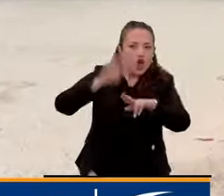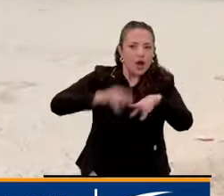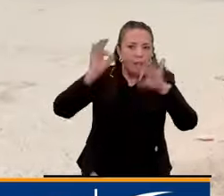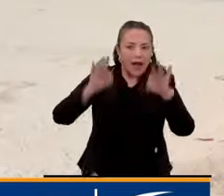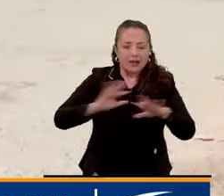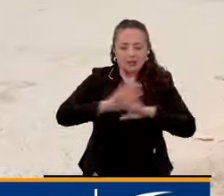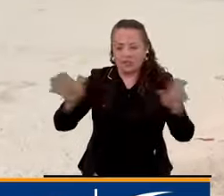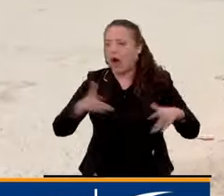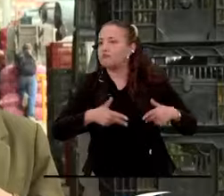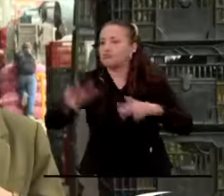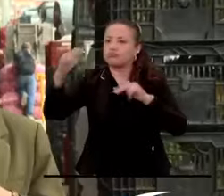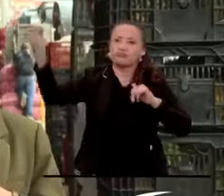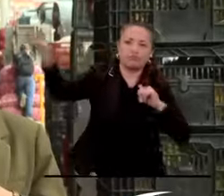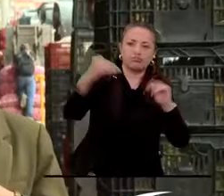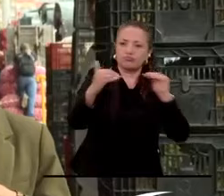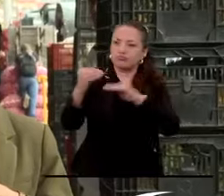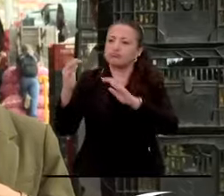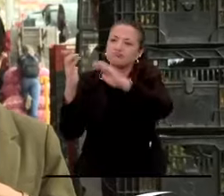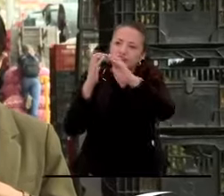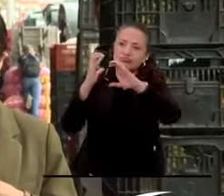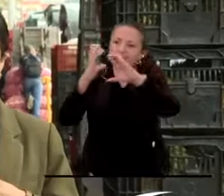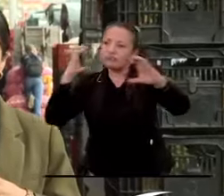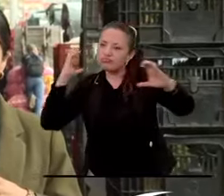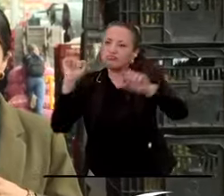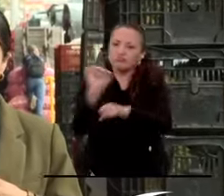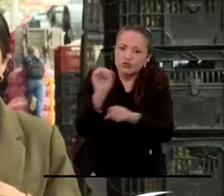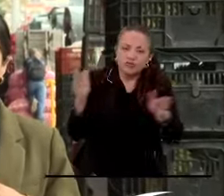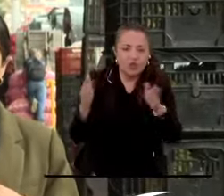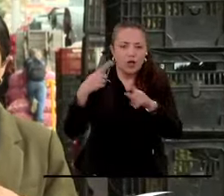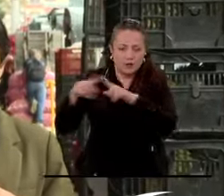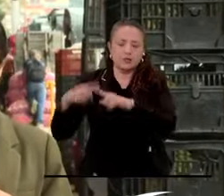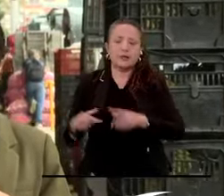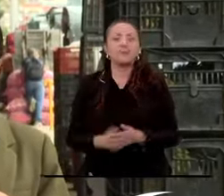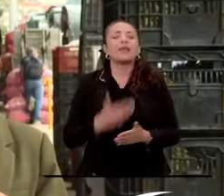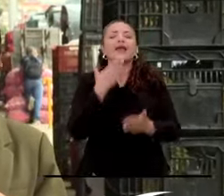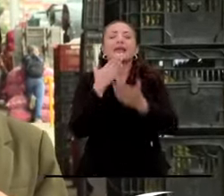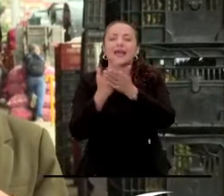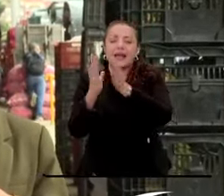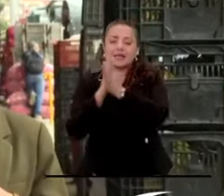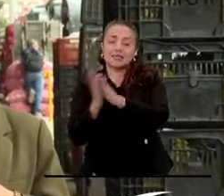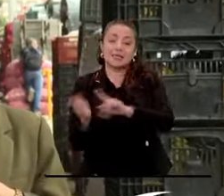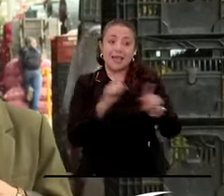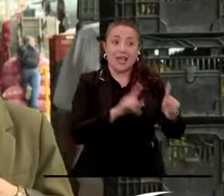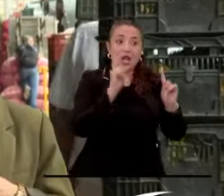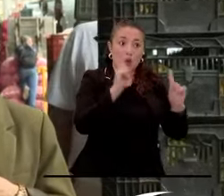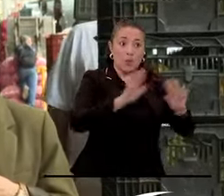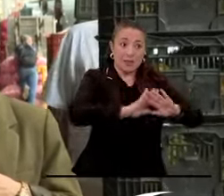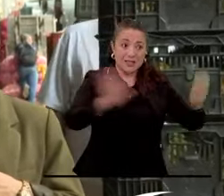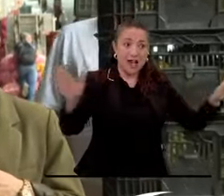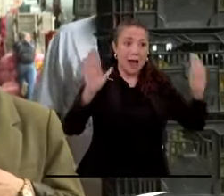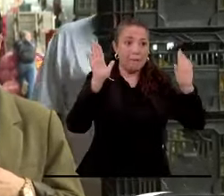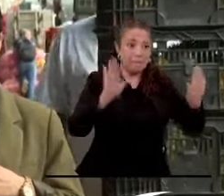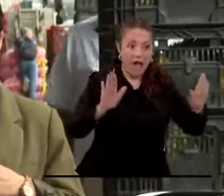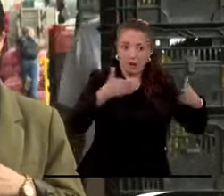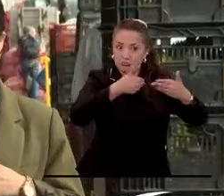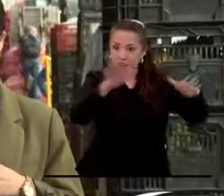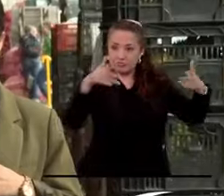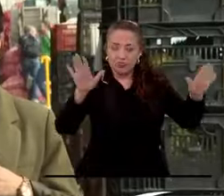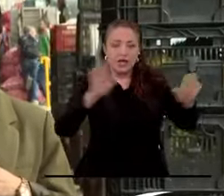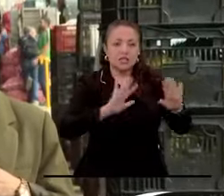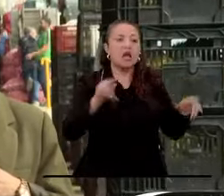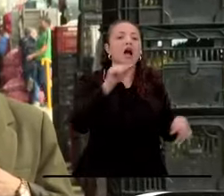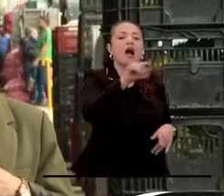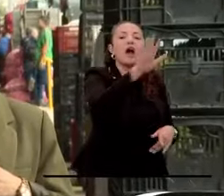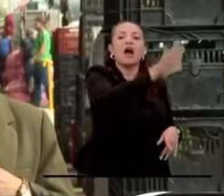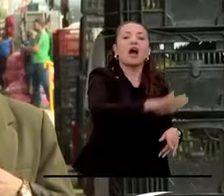todo tipo de vehículos Natalie gracias por su reporte y tras el levantamiento de los bloqueos en el bajo cauca toneladas de